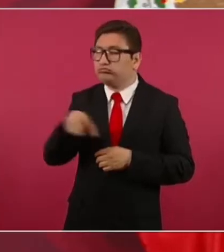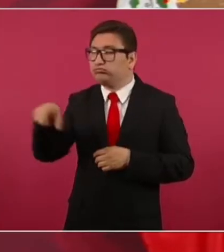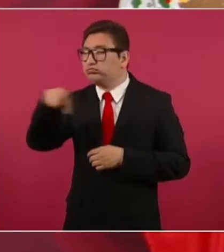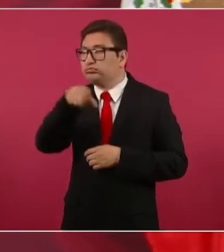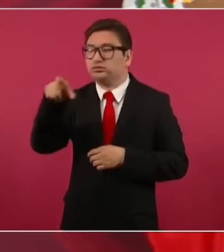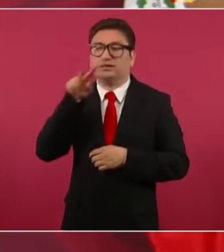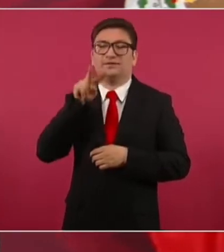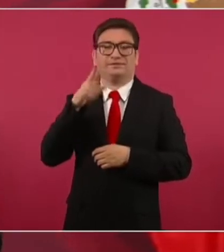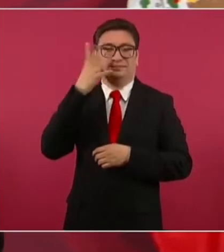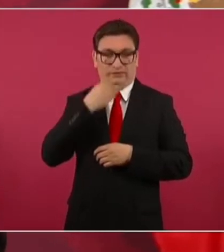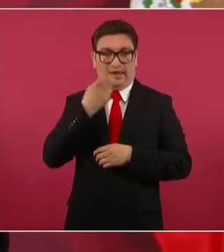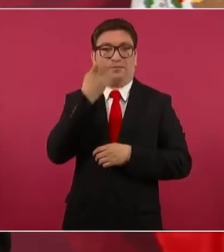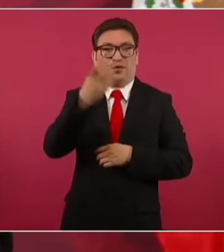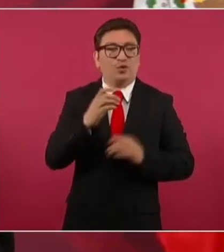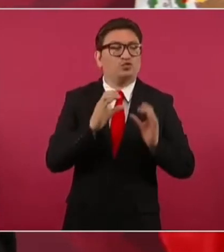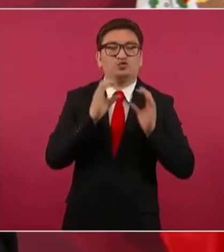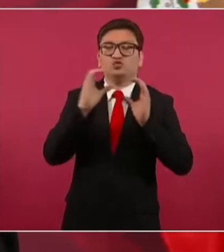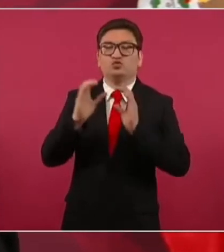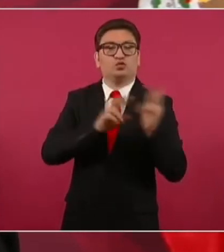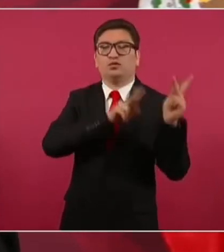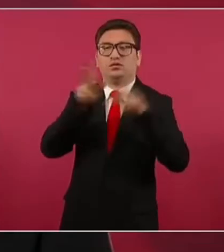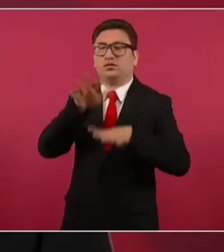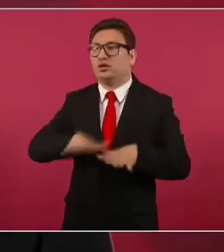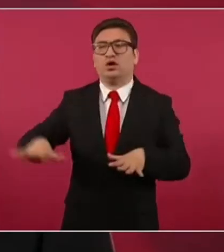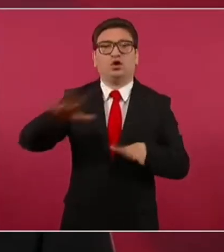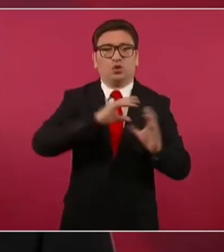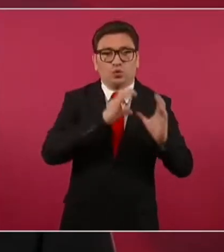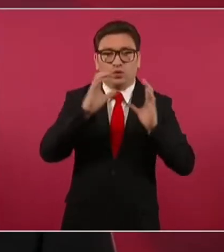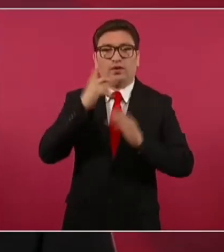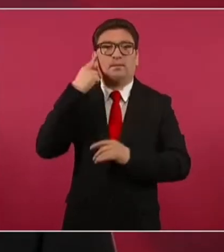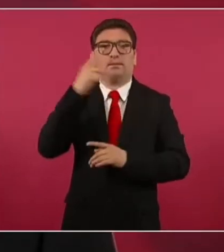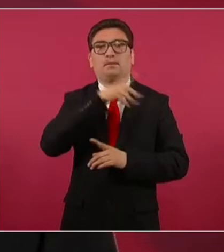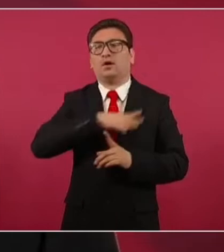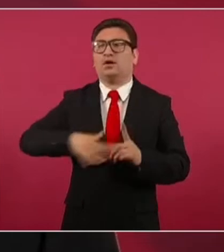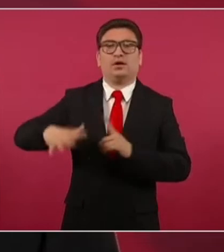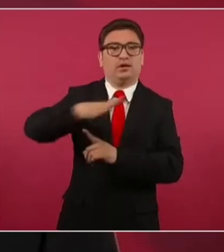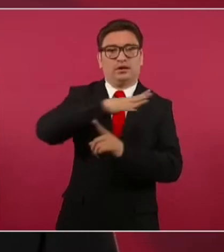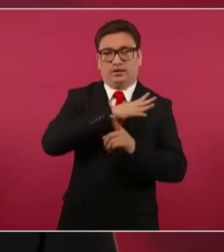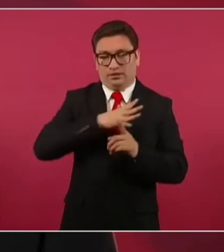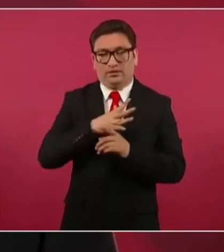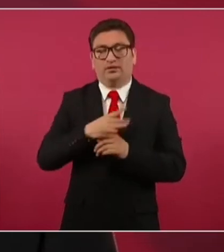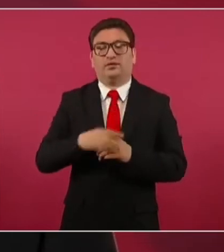cuidando el medio ambiente, estamos cuidando que